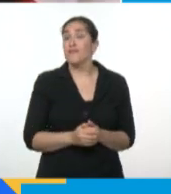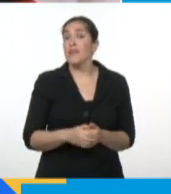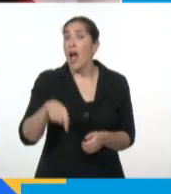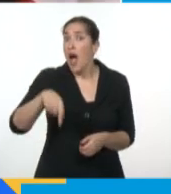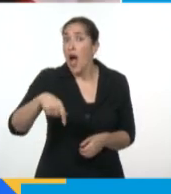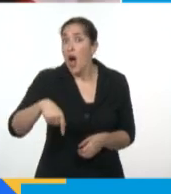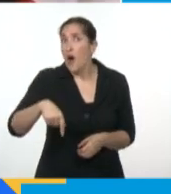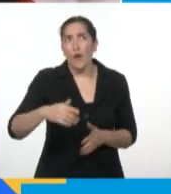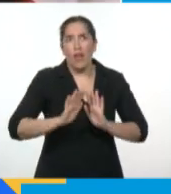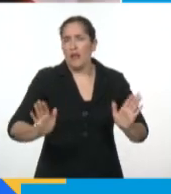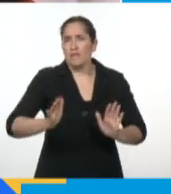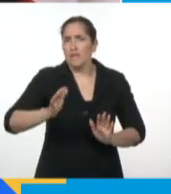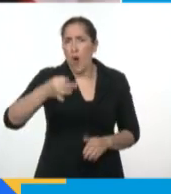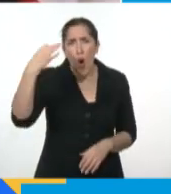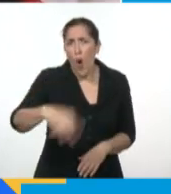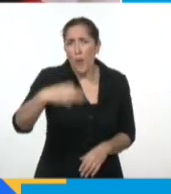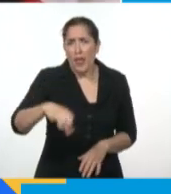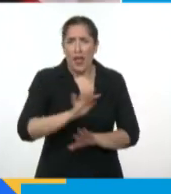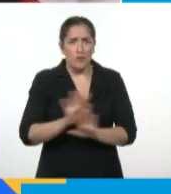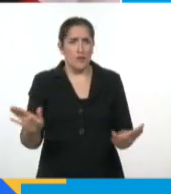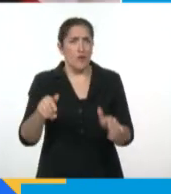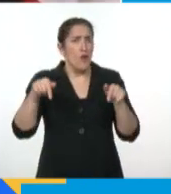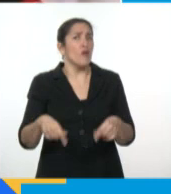como nunca de ver, de percibir